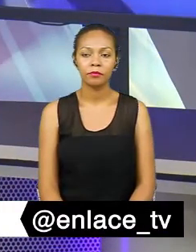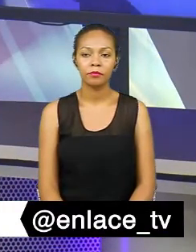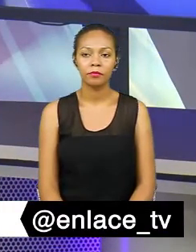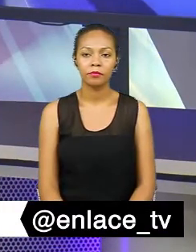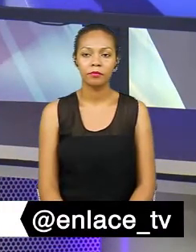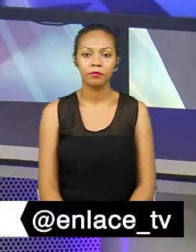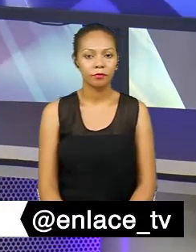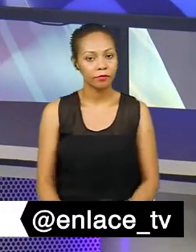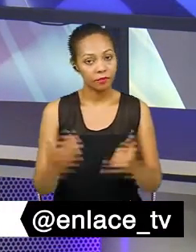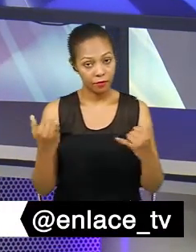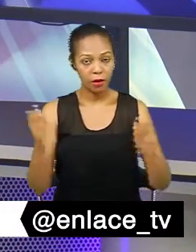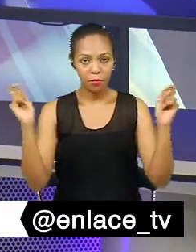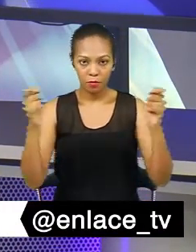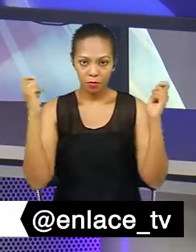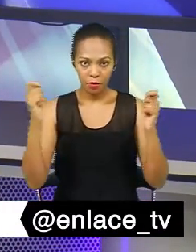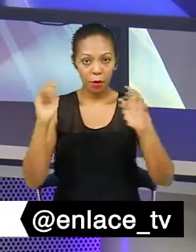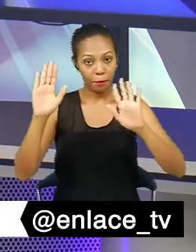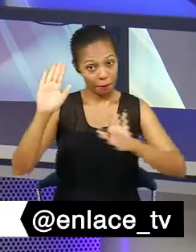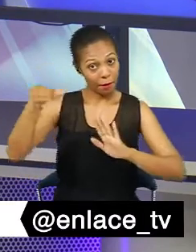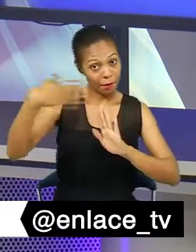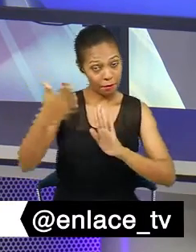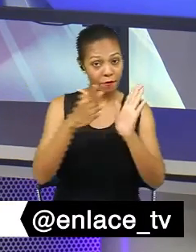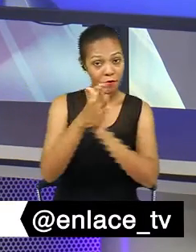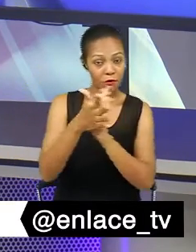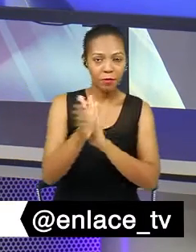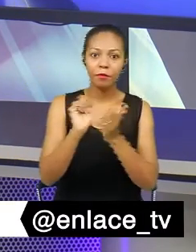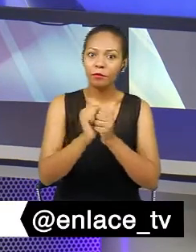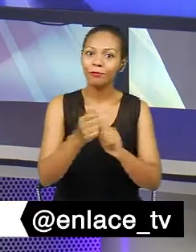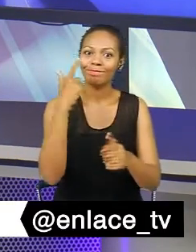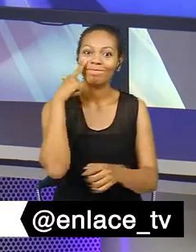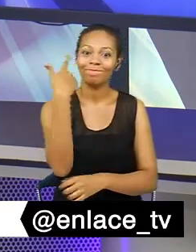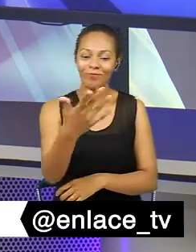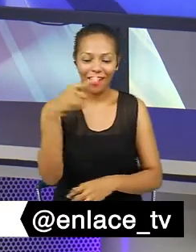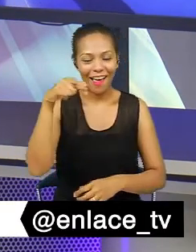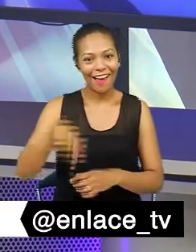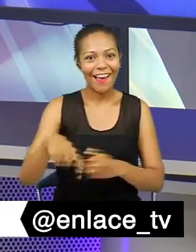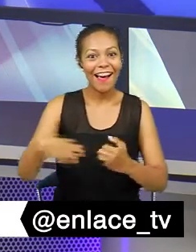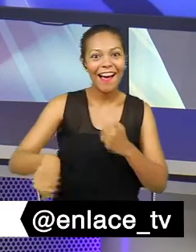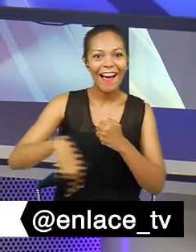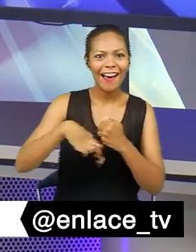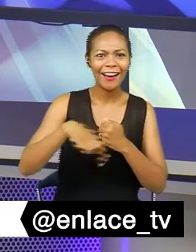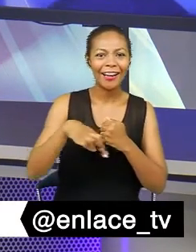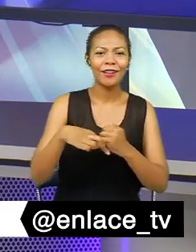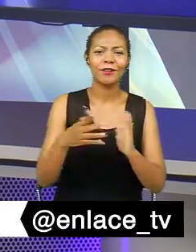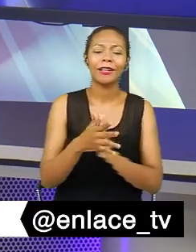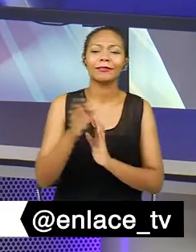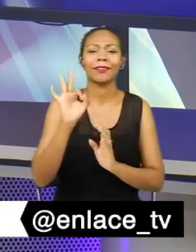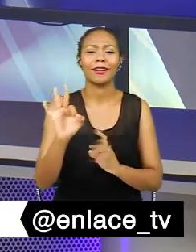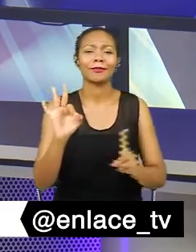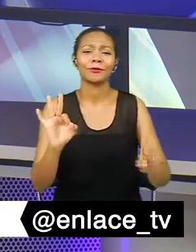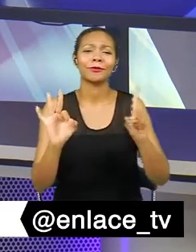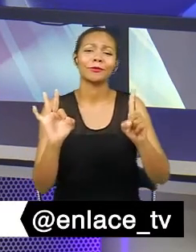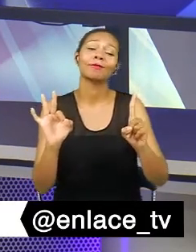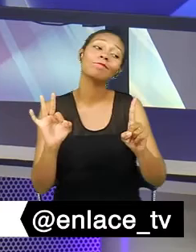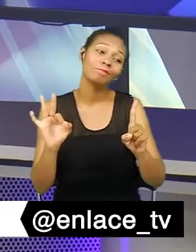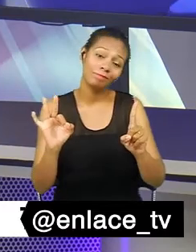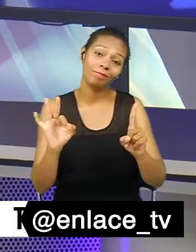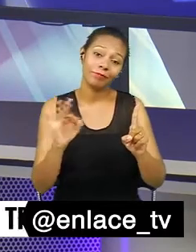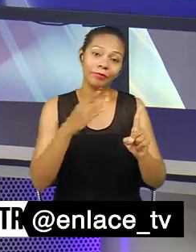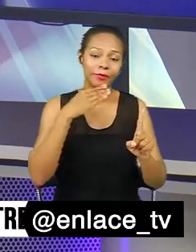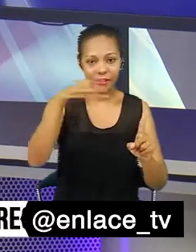espere después de la pausa toda la información deportiva y una buena noticia para nuestra máquina amarilla que se impuso ayer 3-1 ante el Deportivo